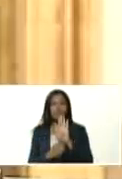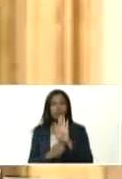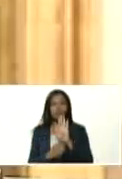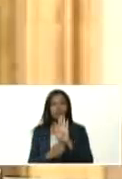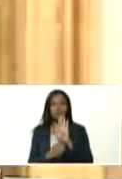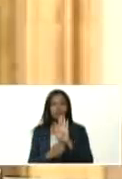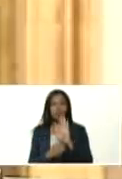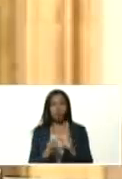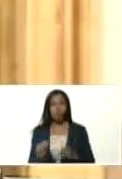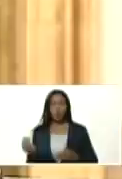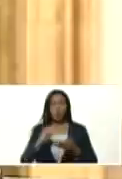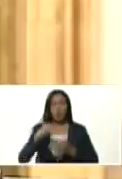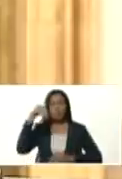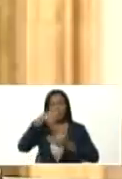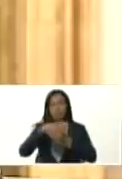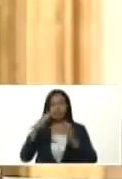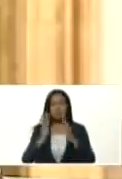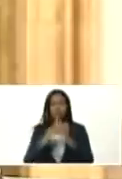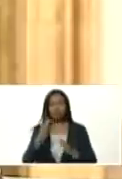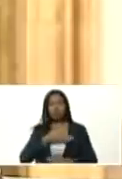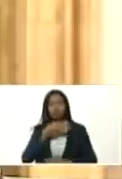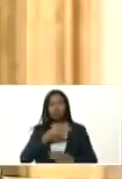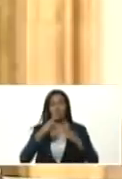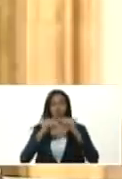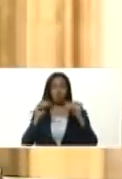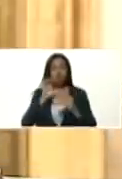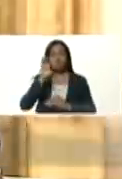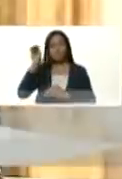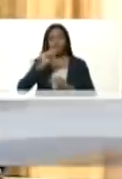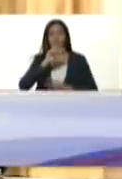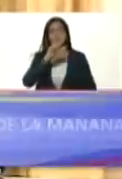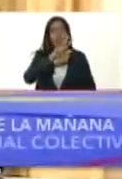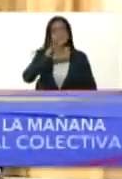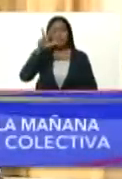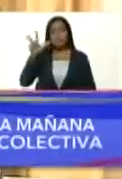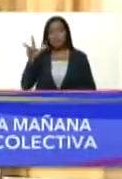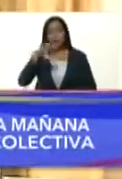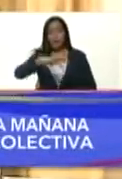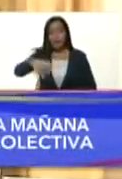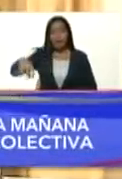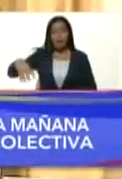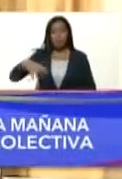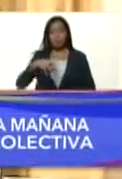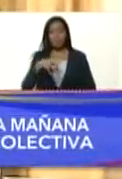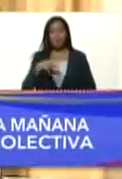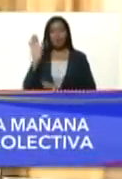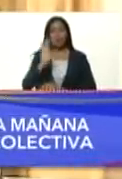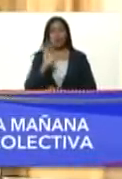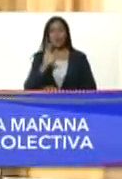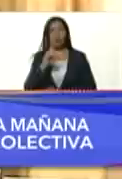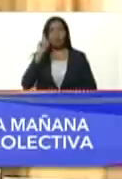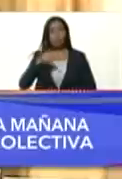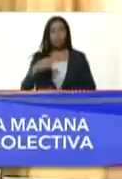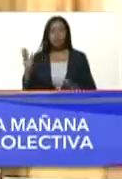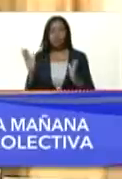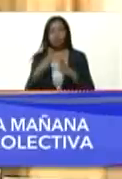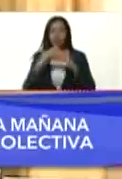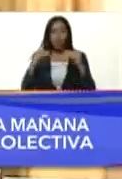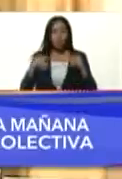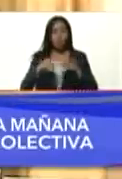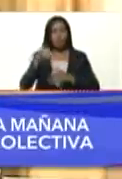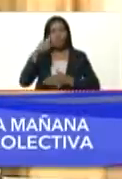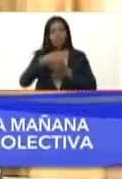entra en cuarentena social. Todo el país, los 23 estados y el distrito capital, todo a la